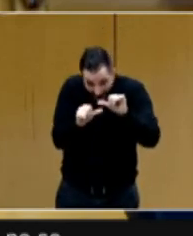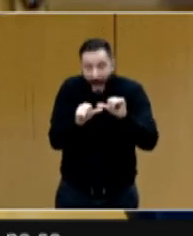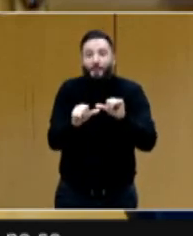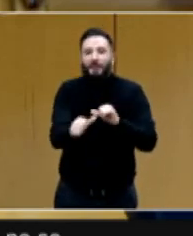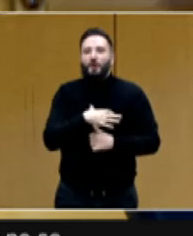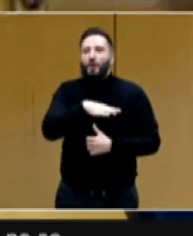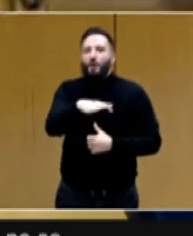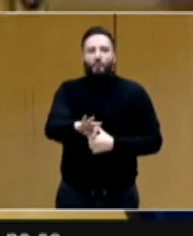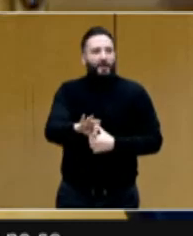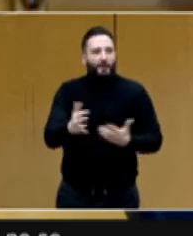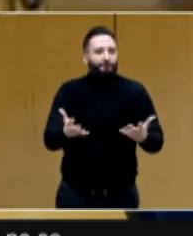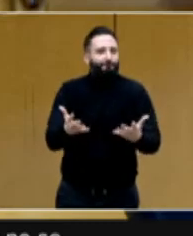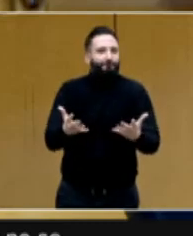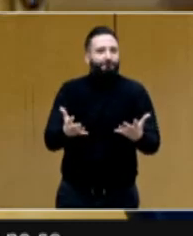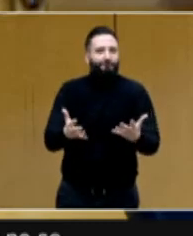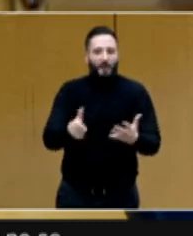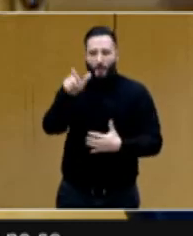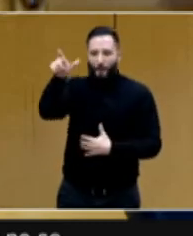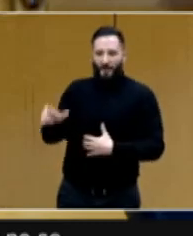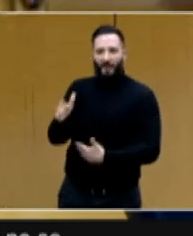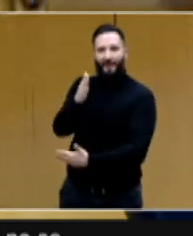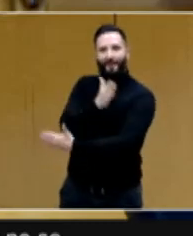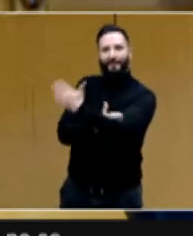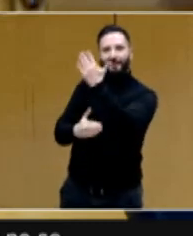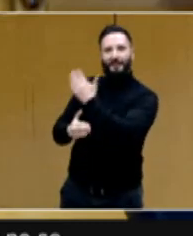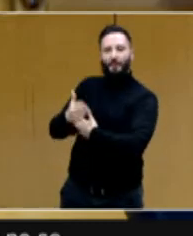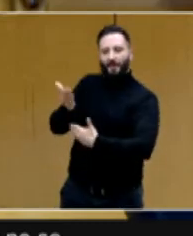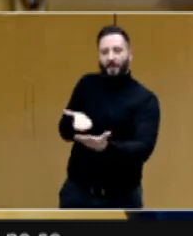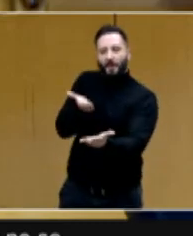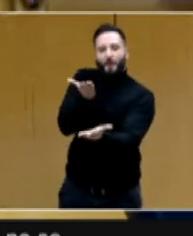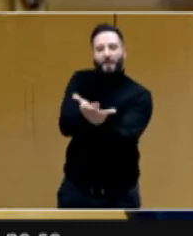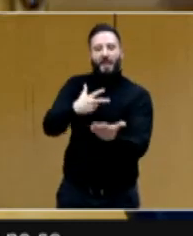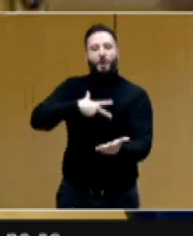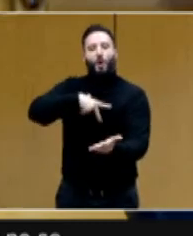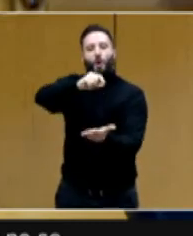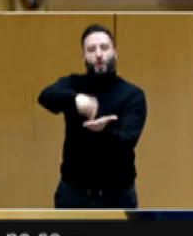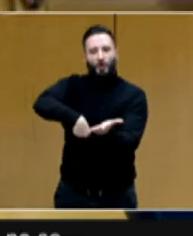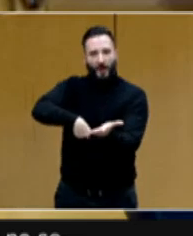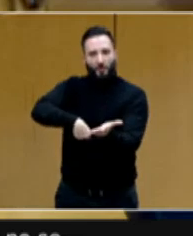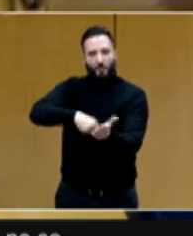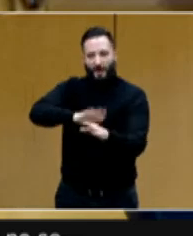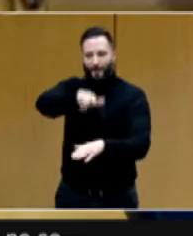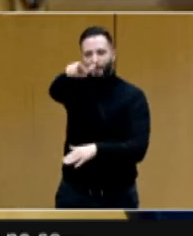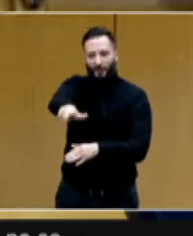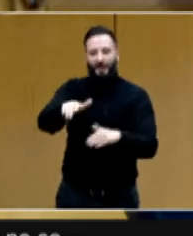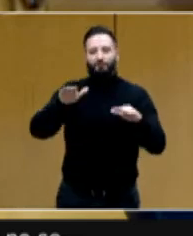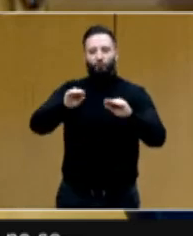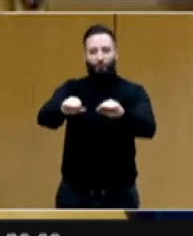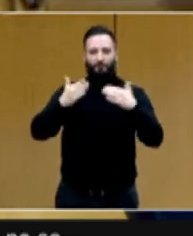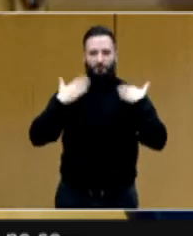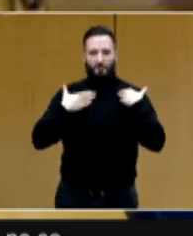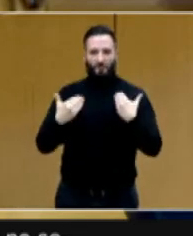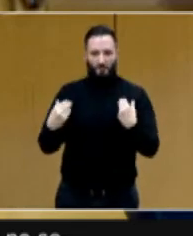constituida por la propia persona en vía notarial Este es un elemento fundamental de la Reforma catalana la reforma catalana